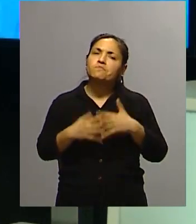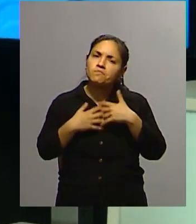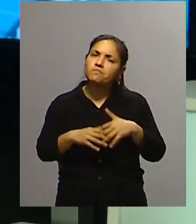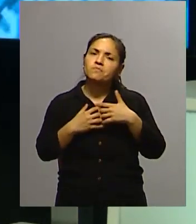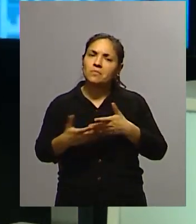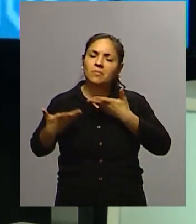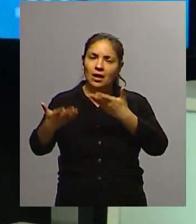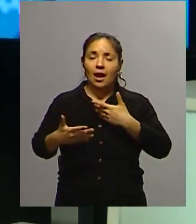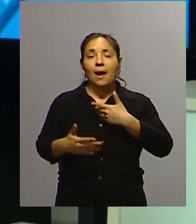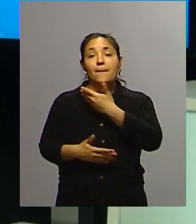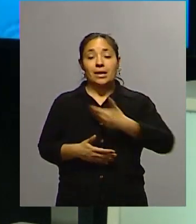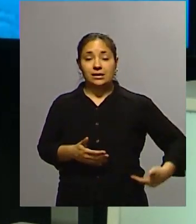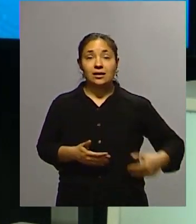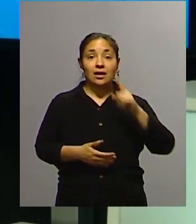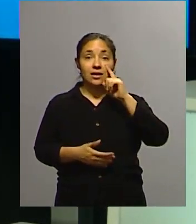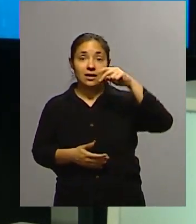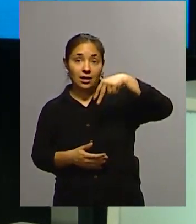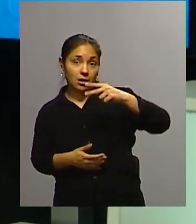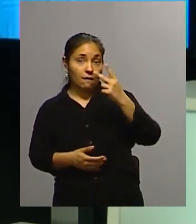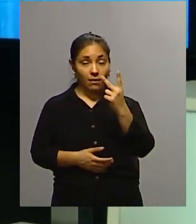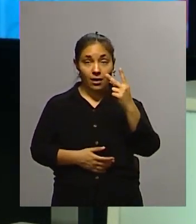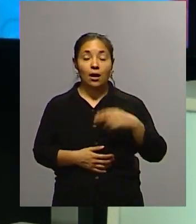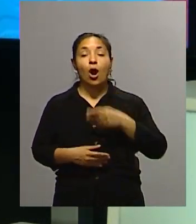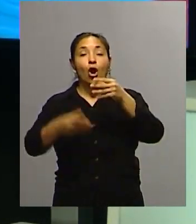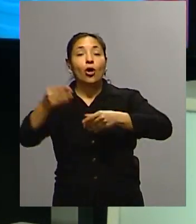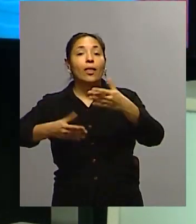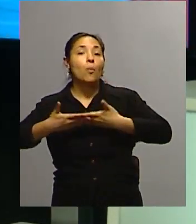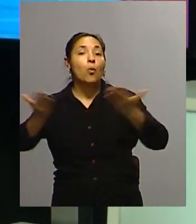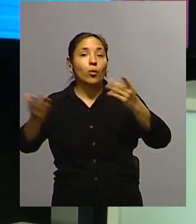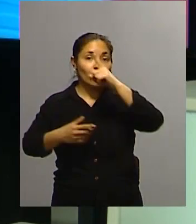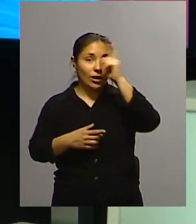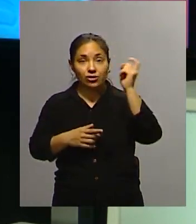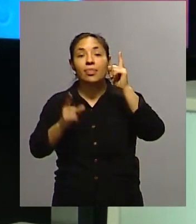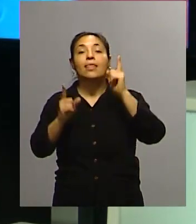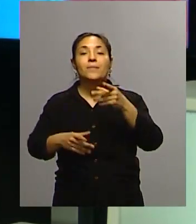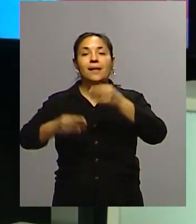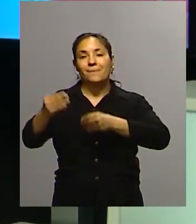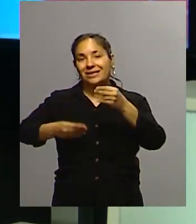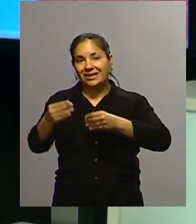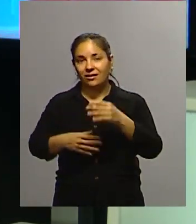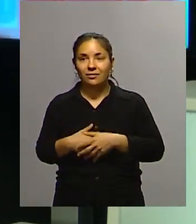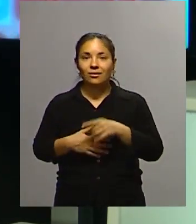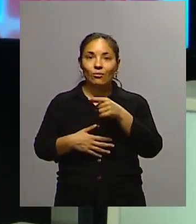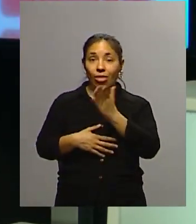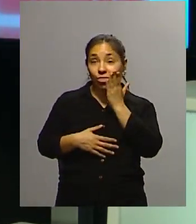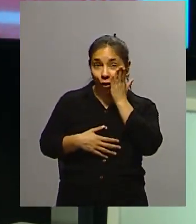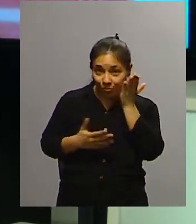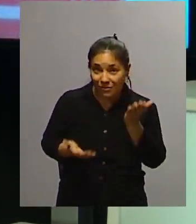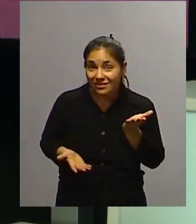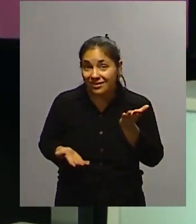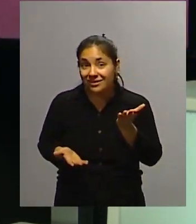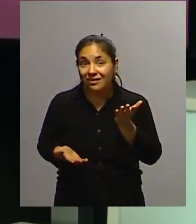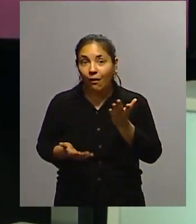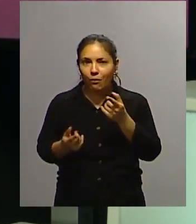presentábamos, presidente del INB, contador público nacional y empresario. ¿Dormís en algún momento? Digo,